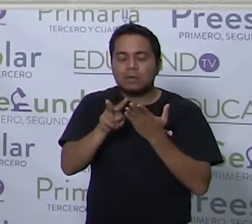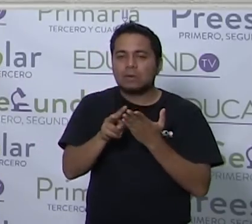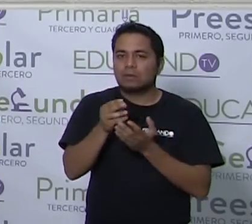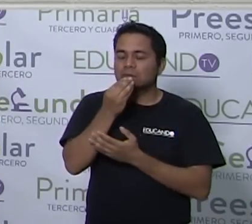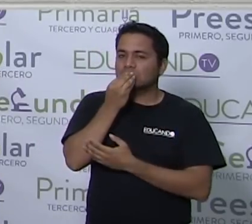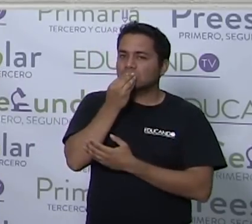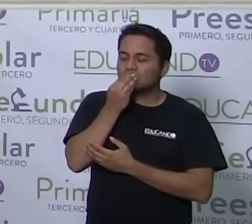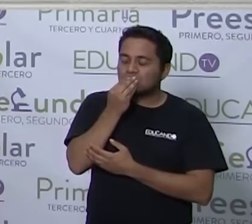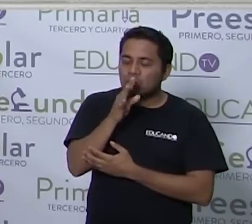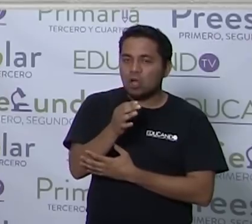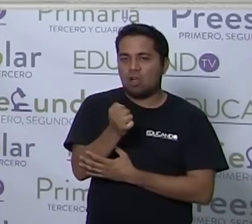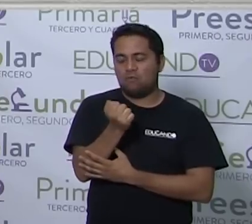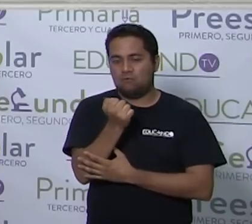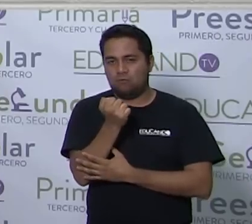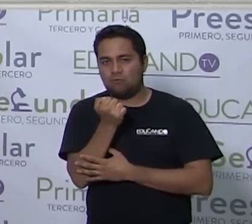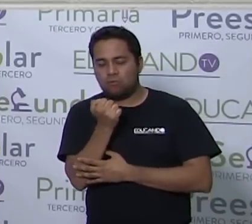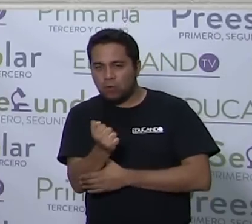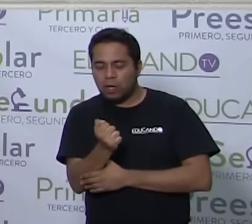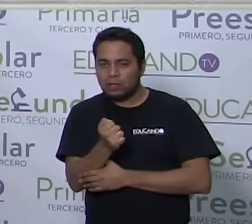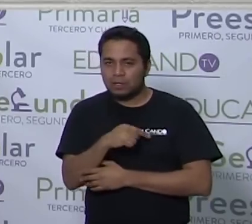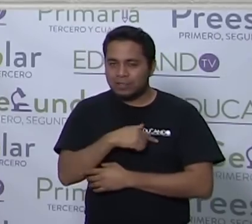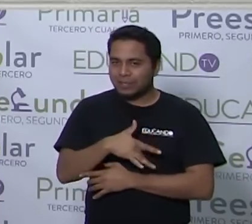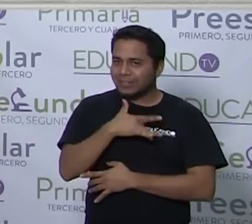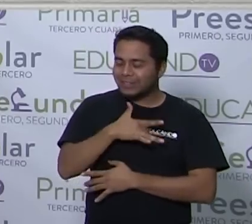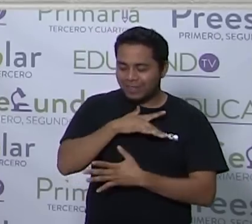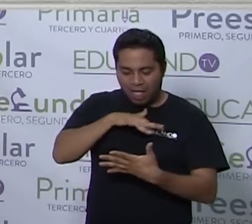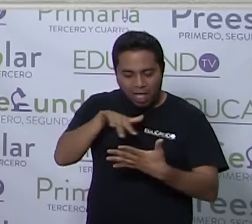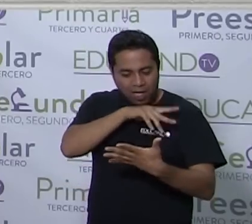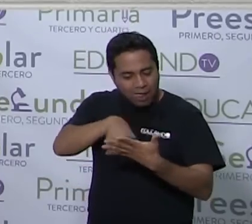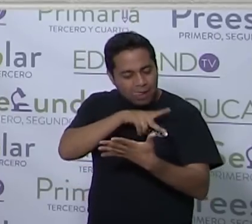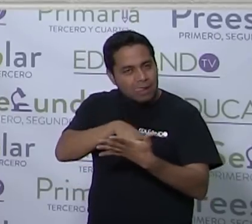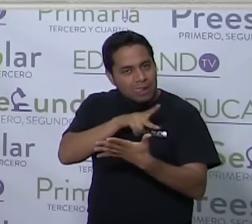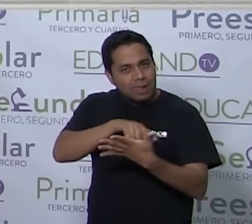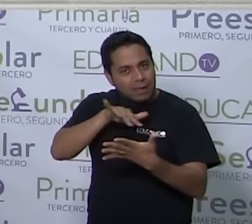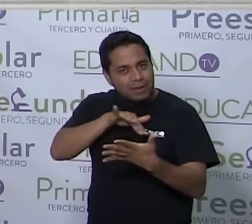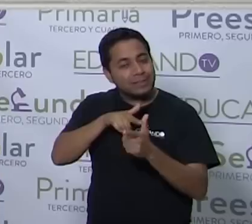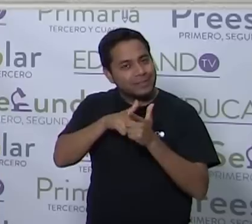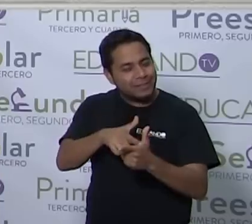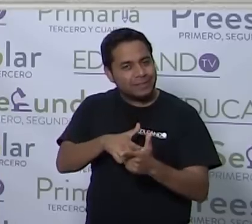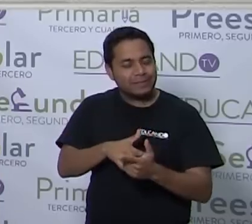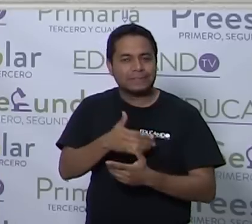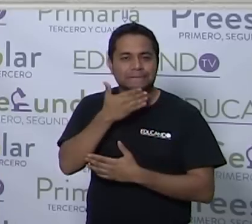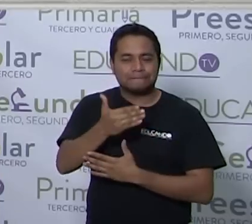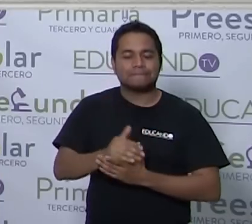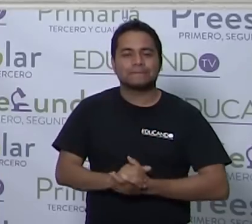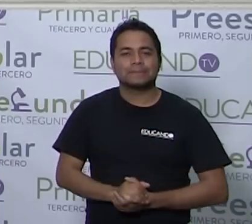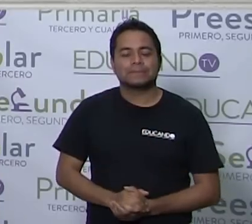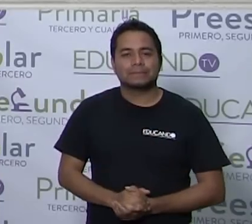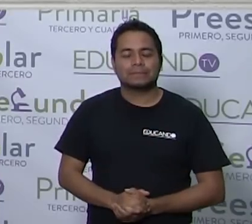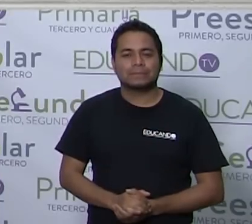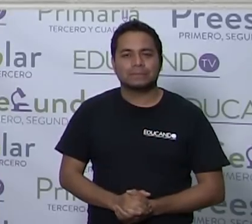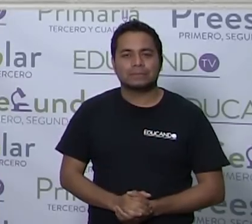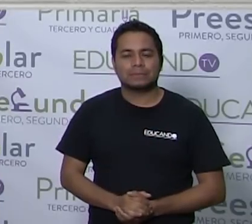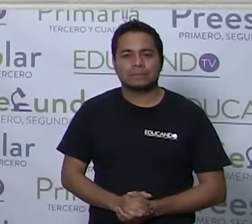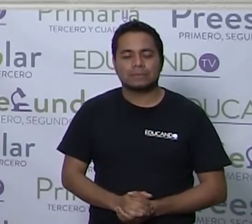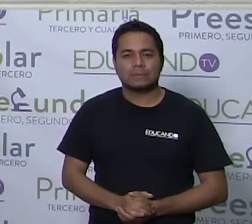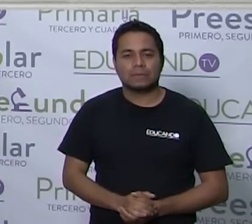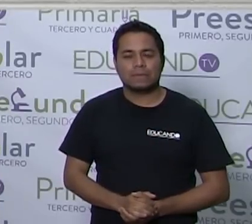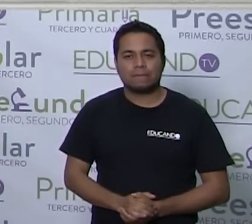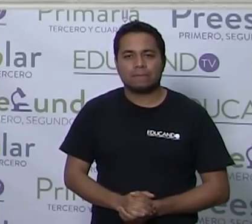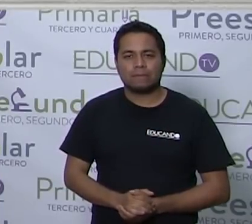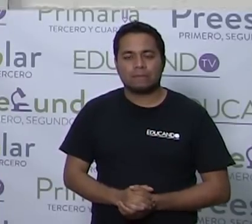se hace enriquecedor, dan ganas de leerlo muchas veces. ¿Ok? Vamos entonces